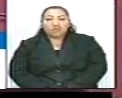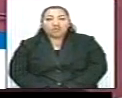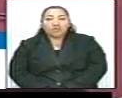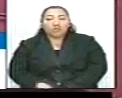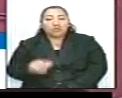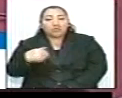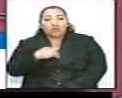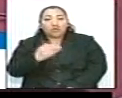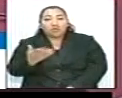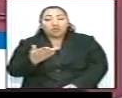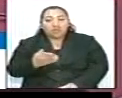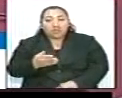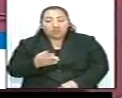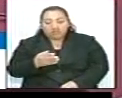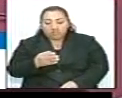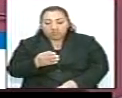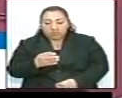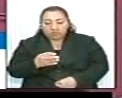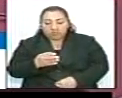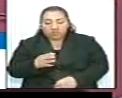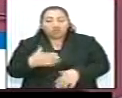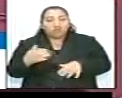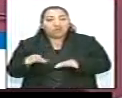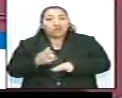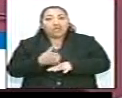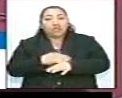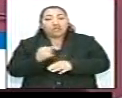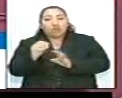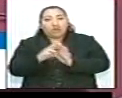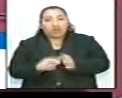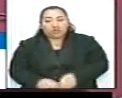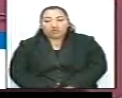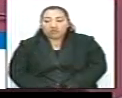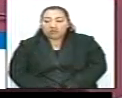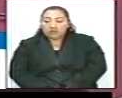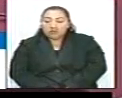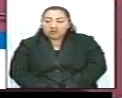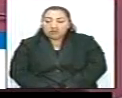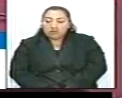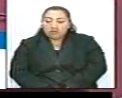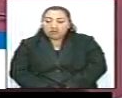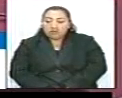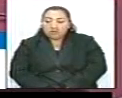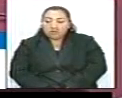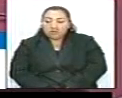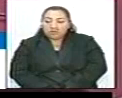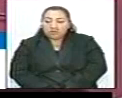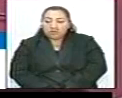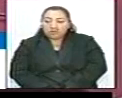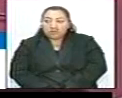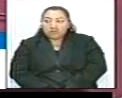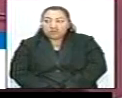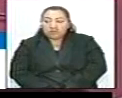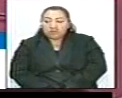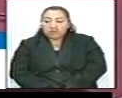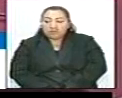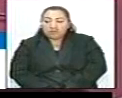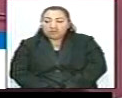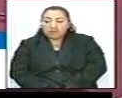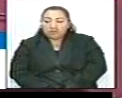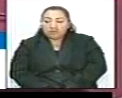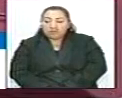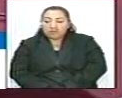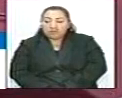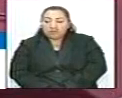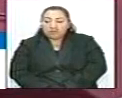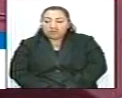que podamos retomar esa sesión descentralizada en la región de Puno, de igual manera en la región de Piura. Y si habría otro,